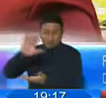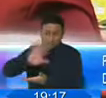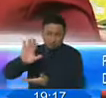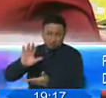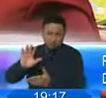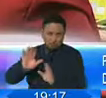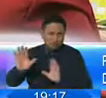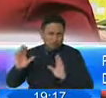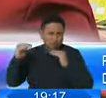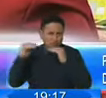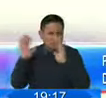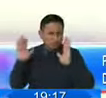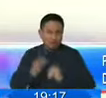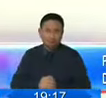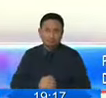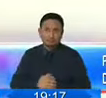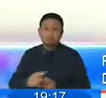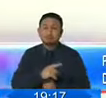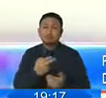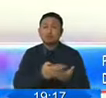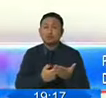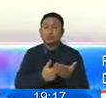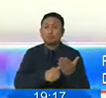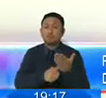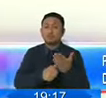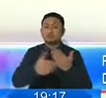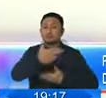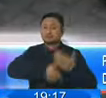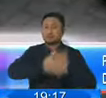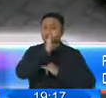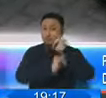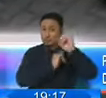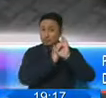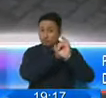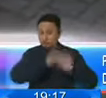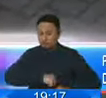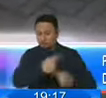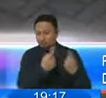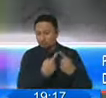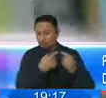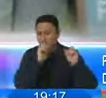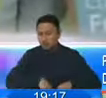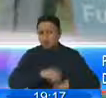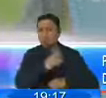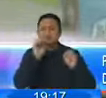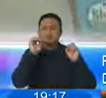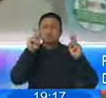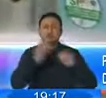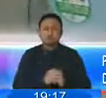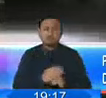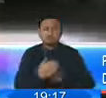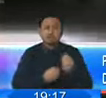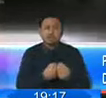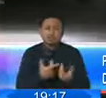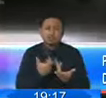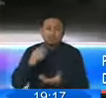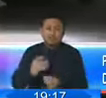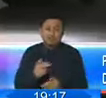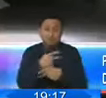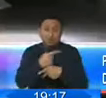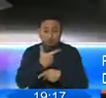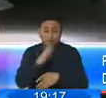tiene expectativas de una reunión que mantendrá con el ministro de Comercio Exterior para exponer alternativas frente al panorama de importaciones de